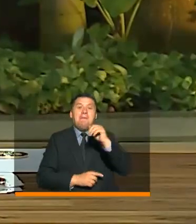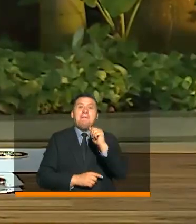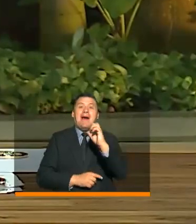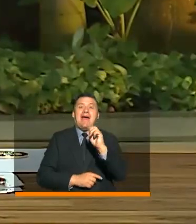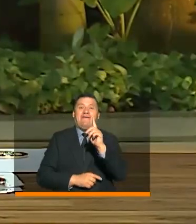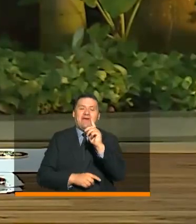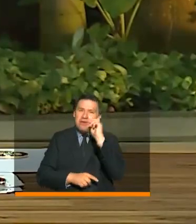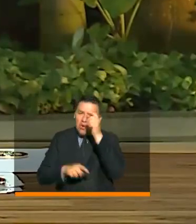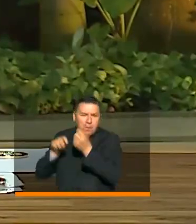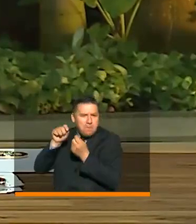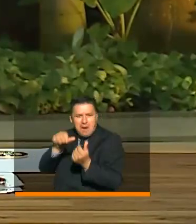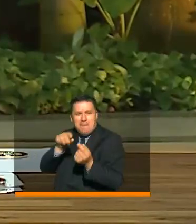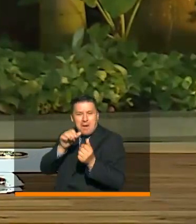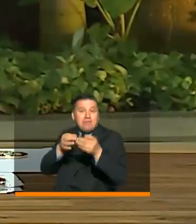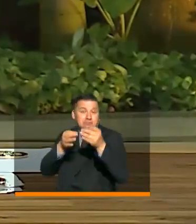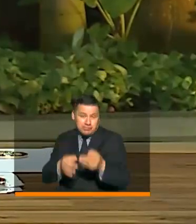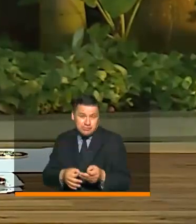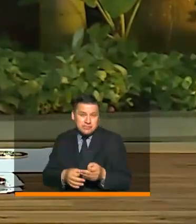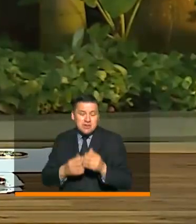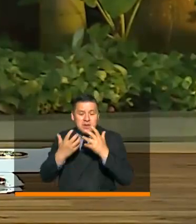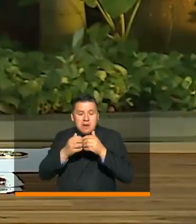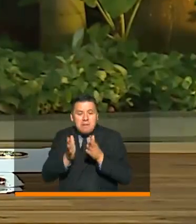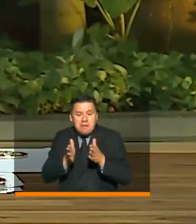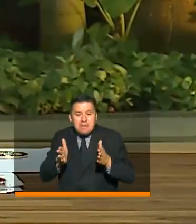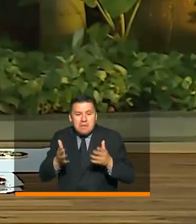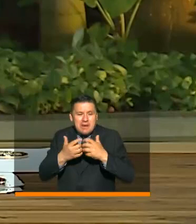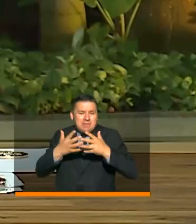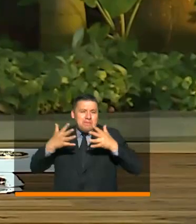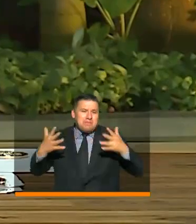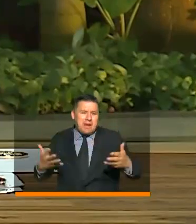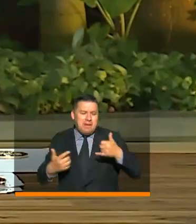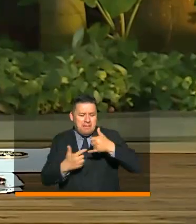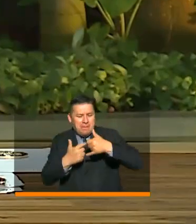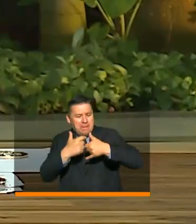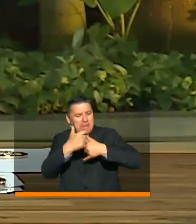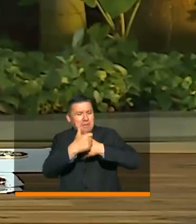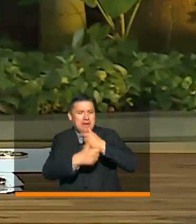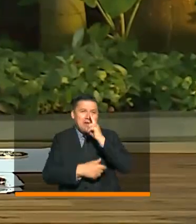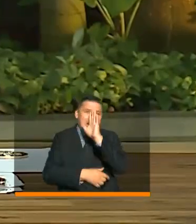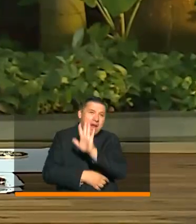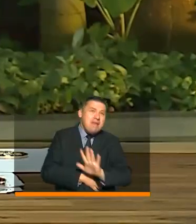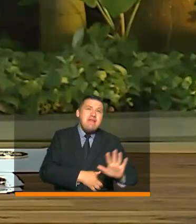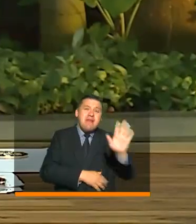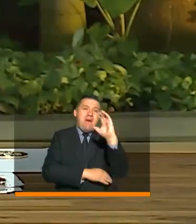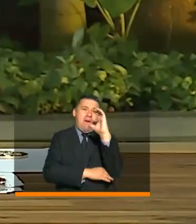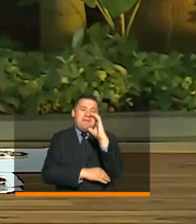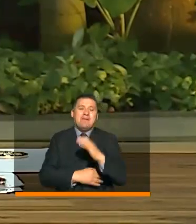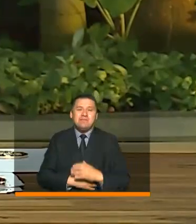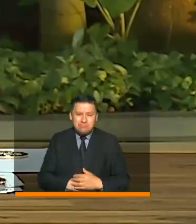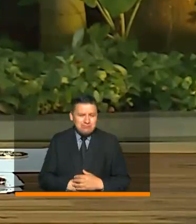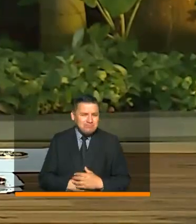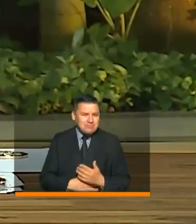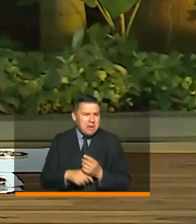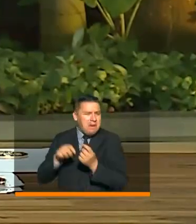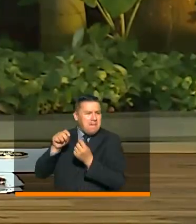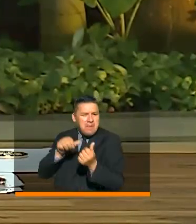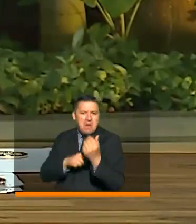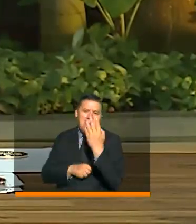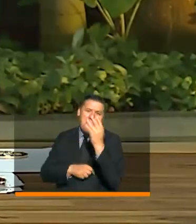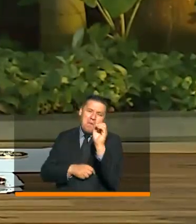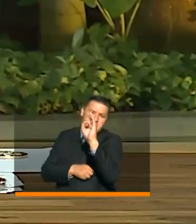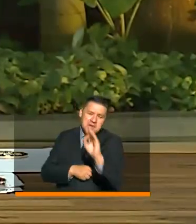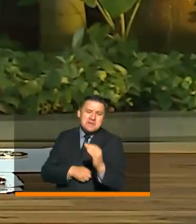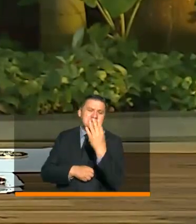de Apoyo al Empleo Formal, que llega a la micro, pequeña, mediana y gran empresa en todo el territorio nacional, que ha subsidiado